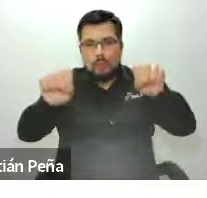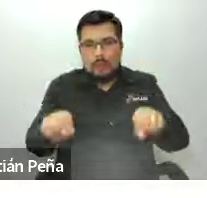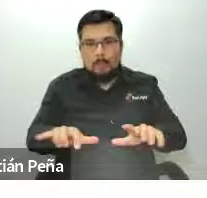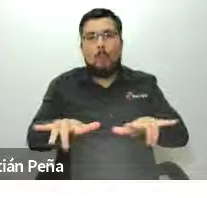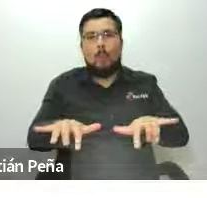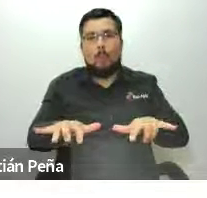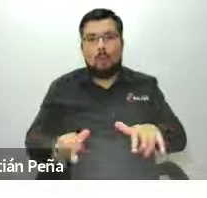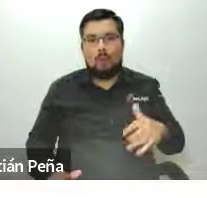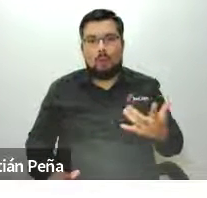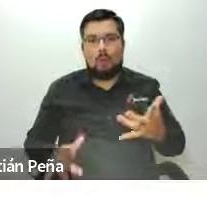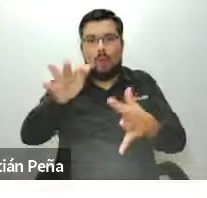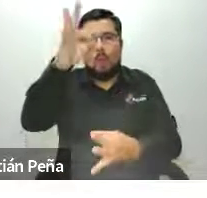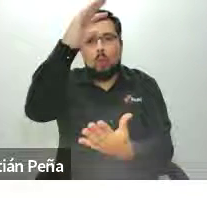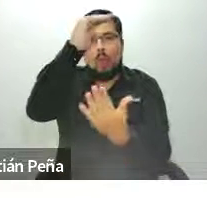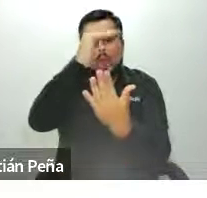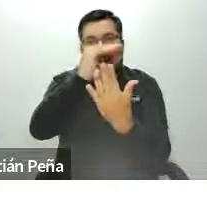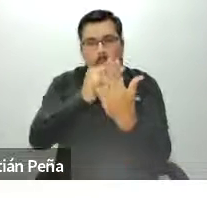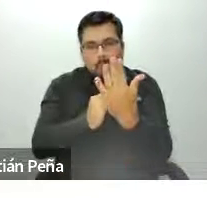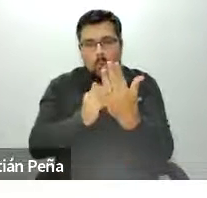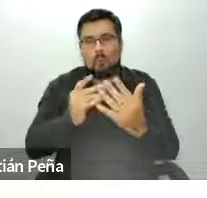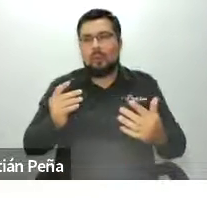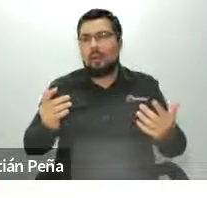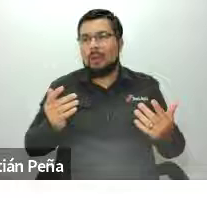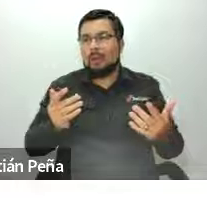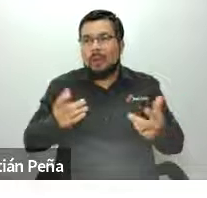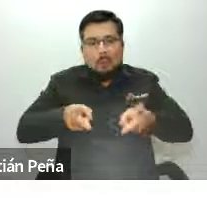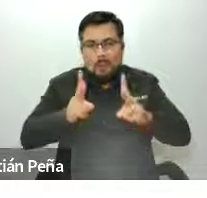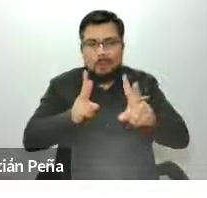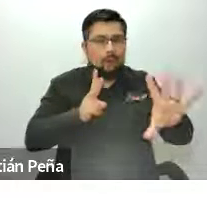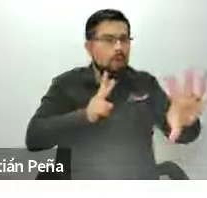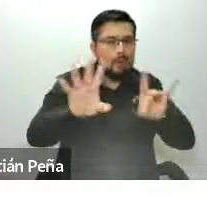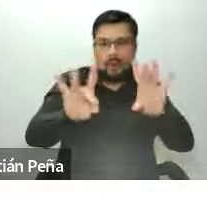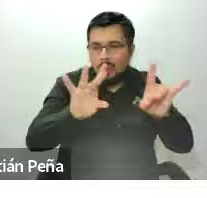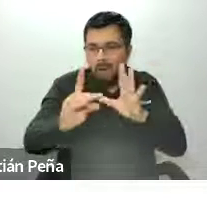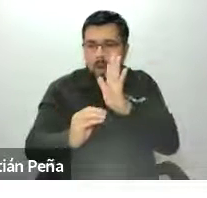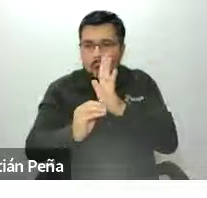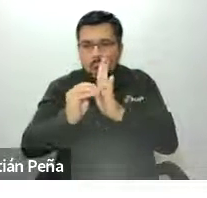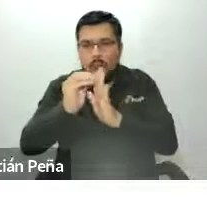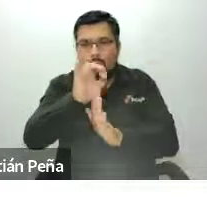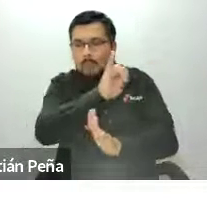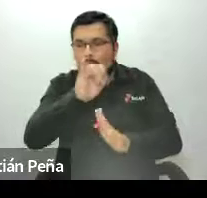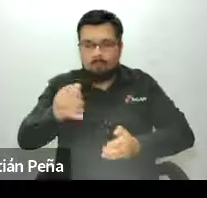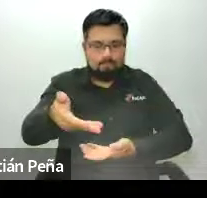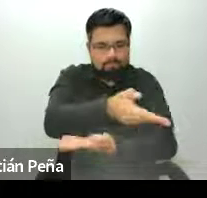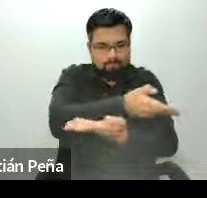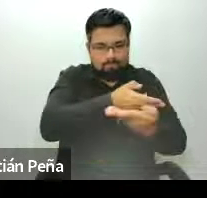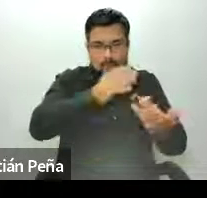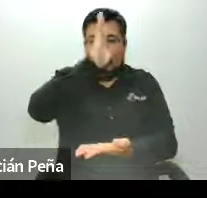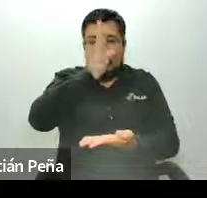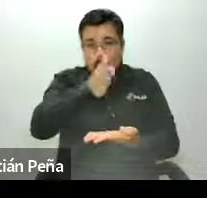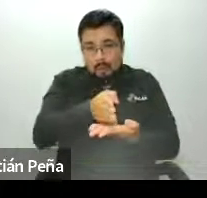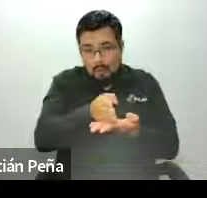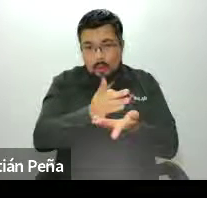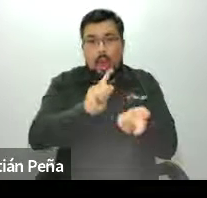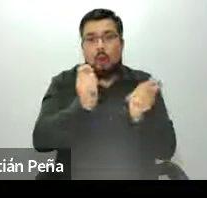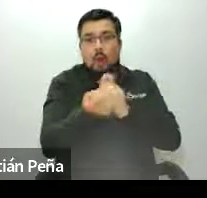que nos permitió recoger de la mejor forma los datos para poder tomar decisiones después respecto a los cambios que había que